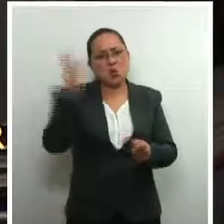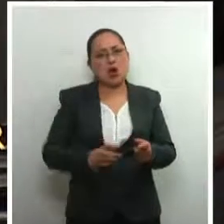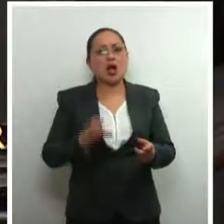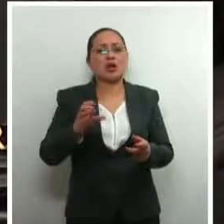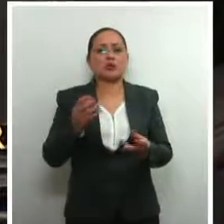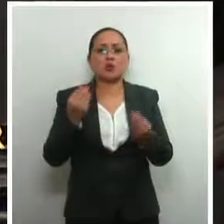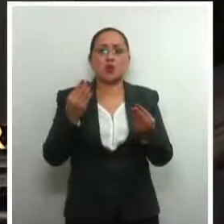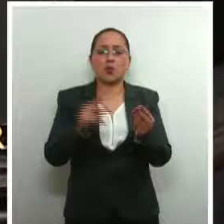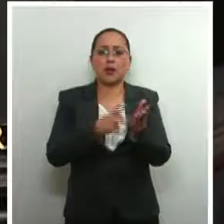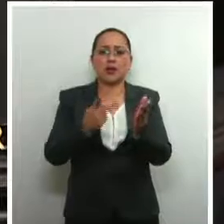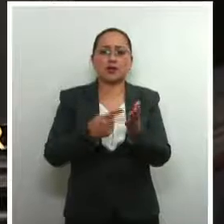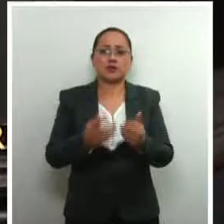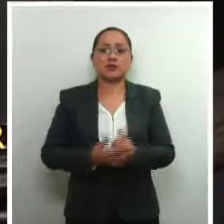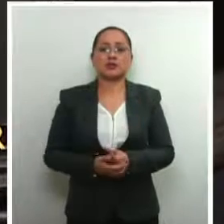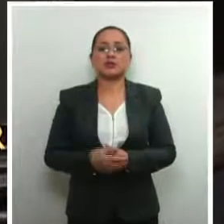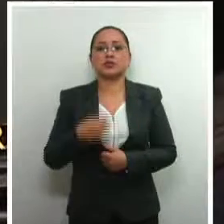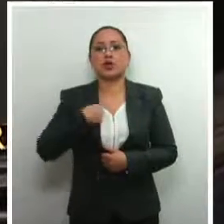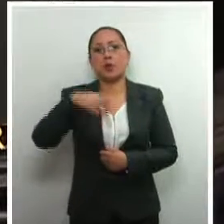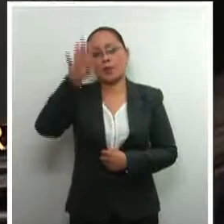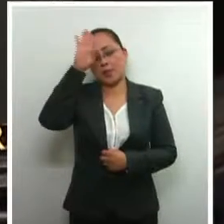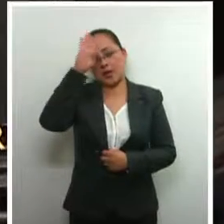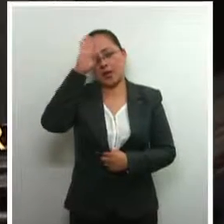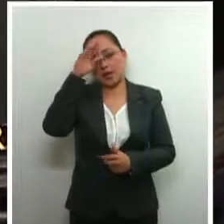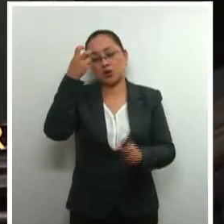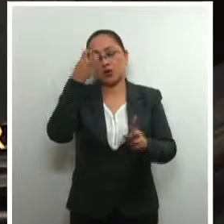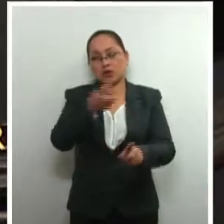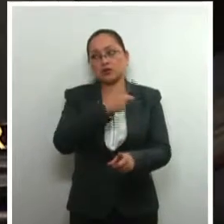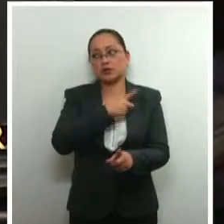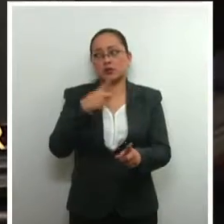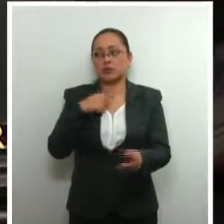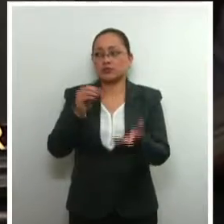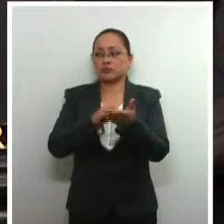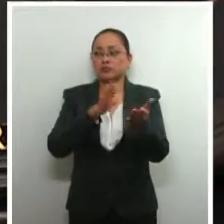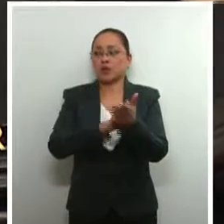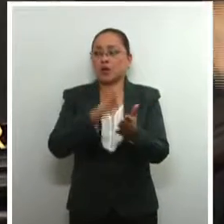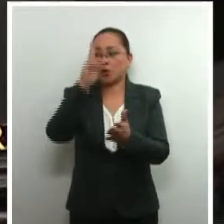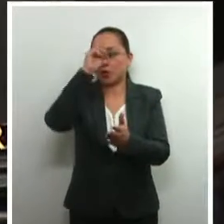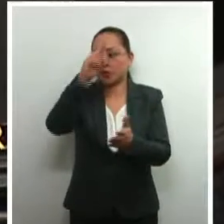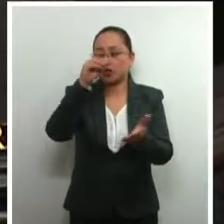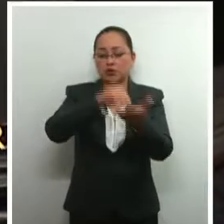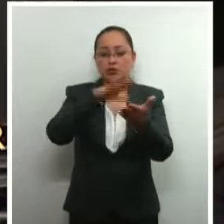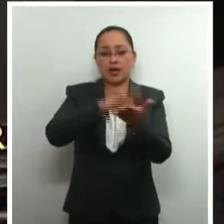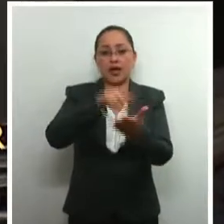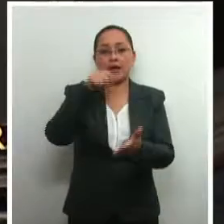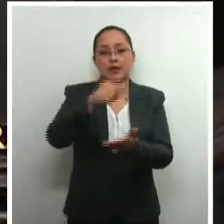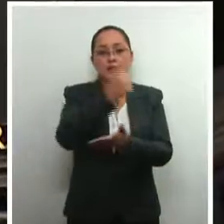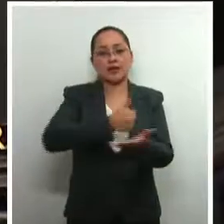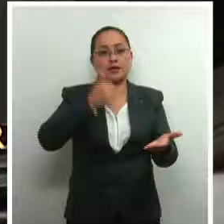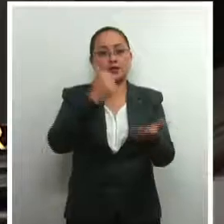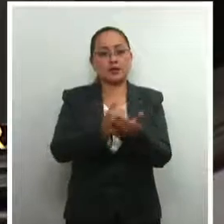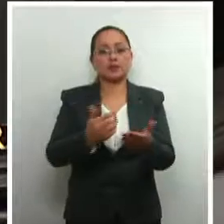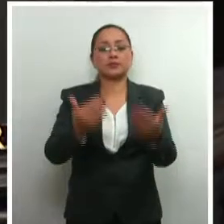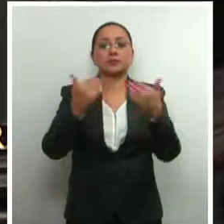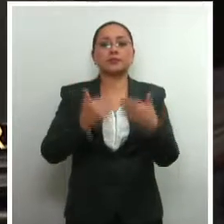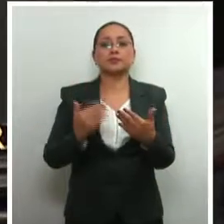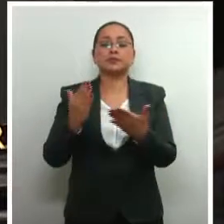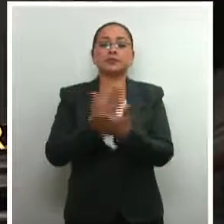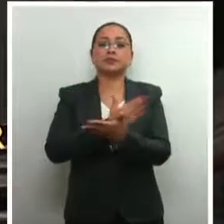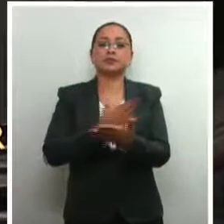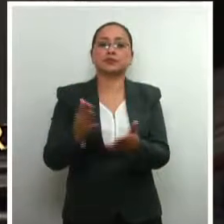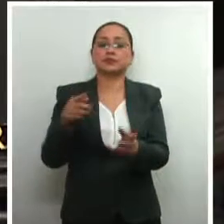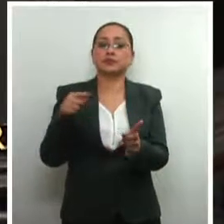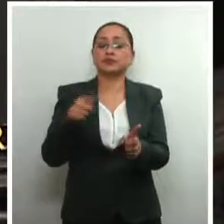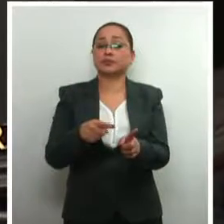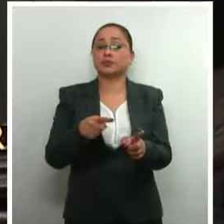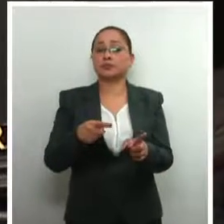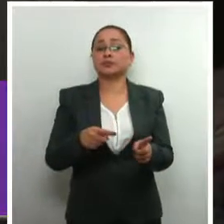muchos casos. Yo pienso que esto debería de estar prohibido en nuestra ciudad. Por otro lado, se